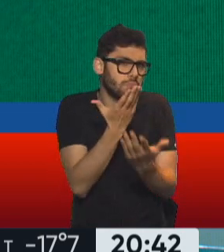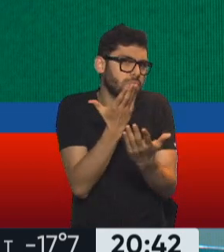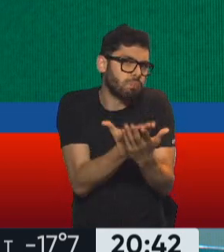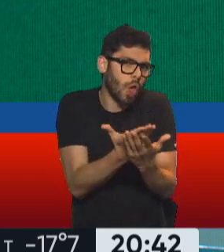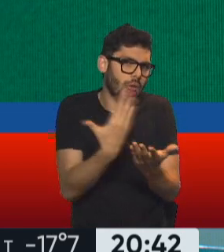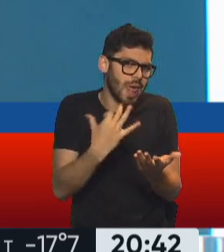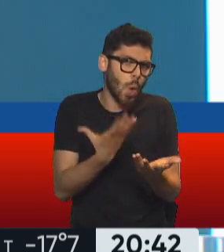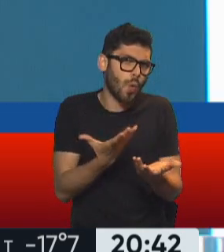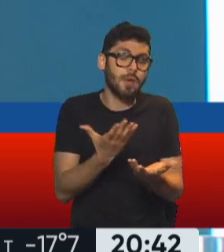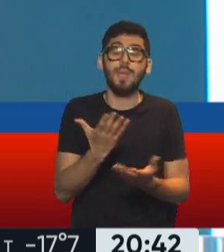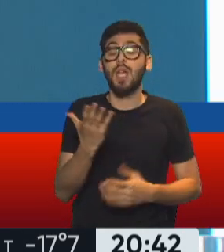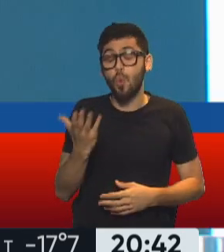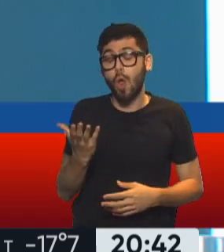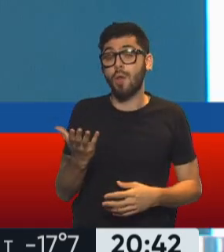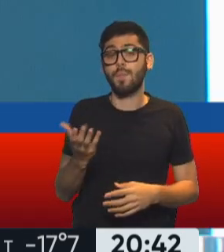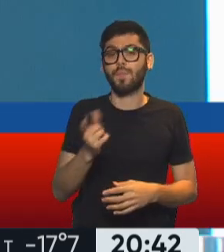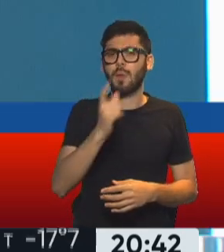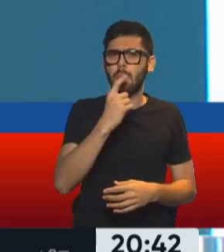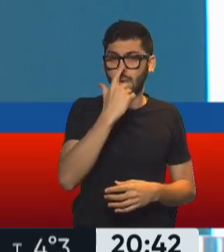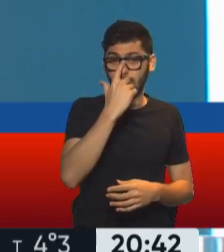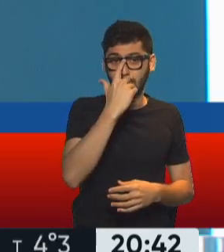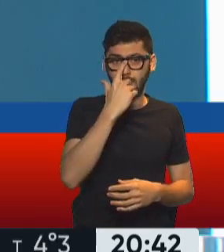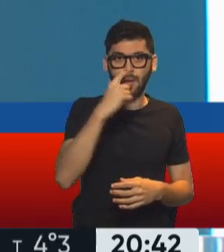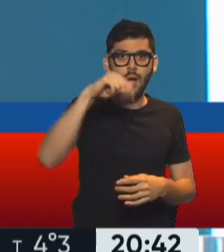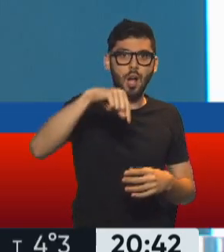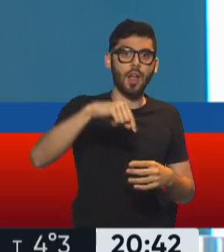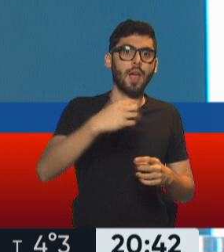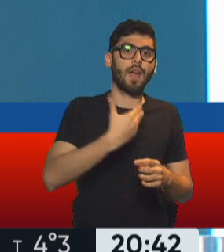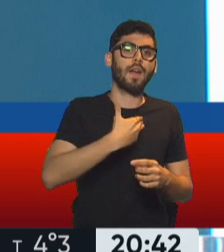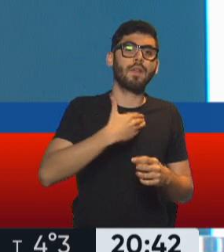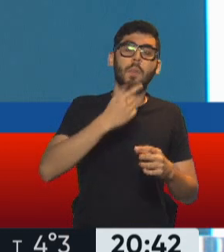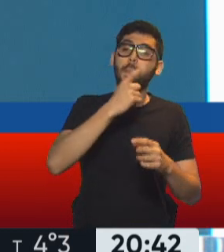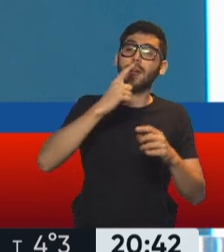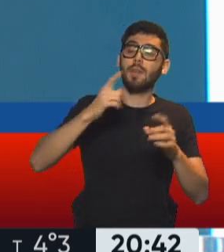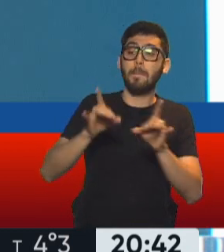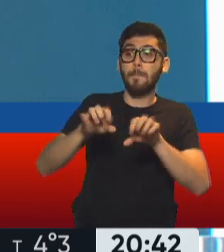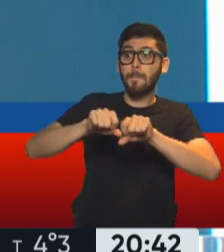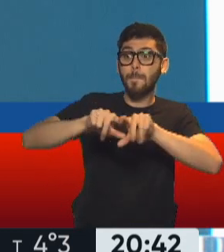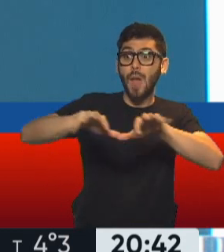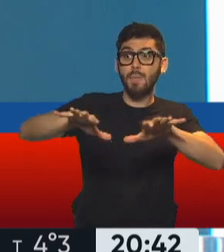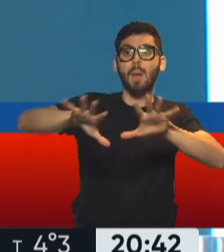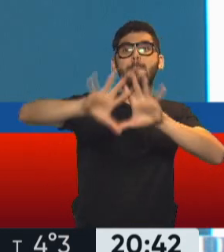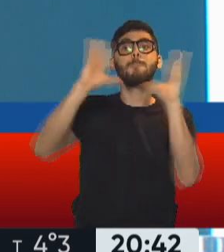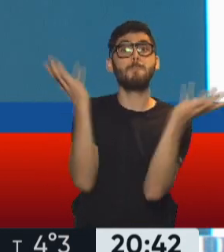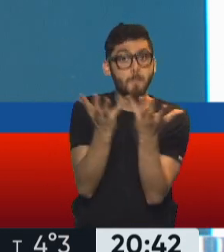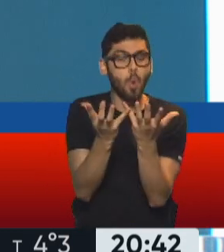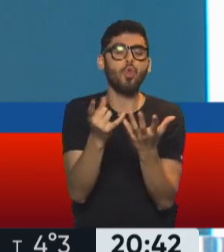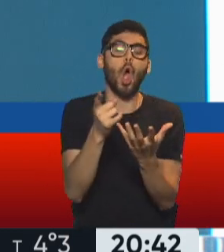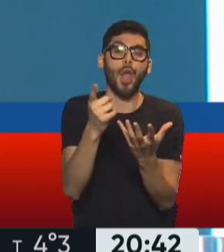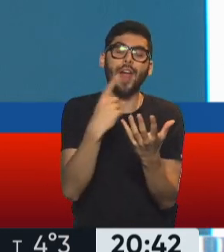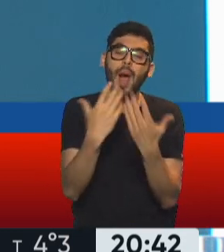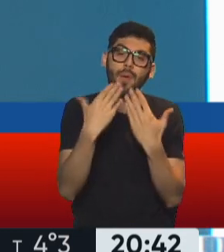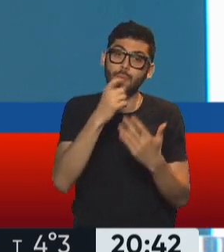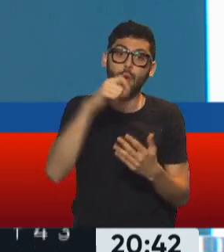discusión, yo creo que se está discutiendo la arquitectura financiera internacional post-pandemia. No en vano llegan esto que se llamó